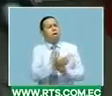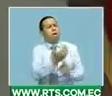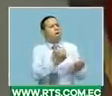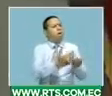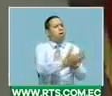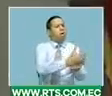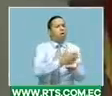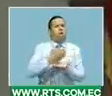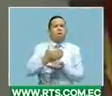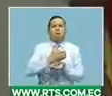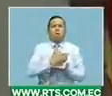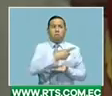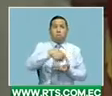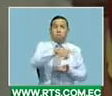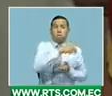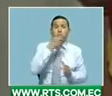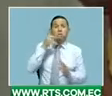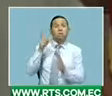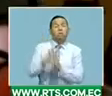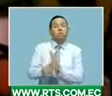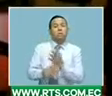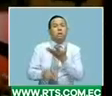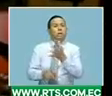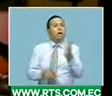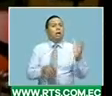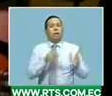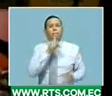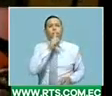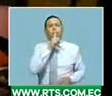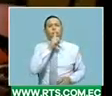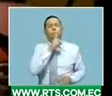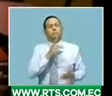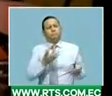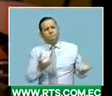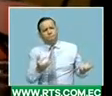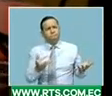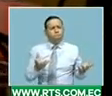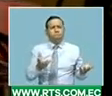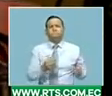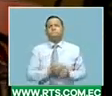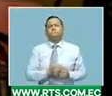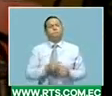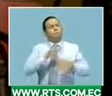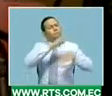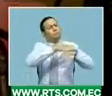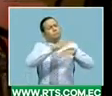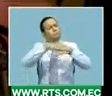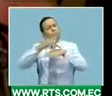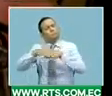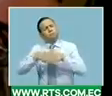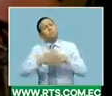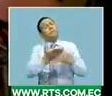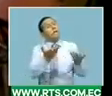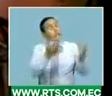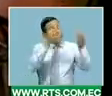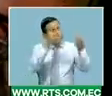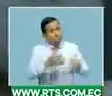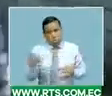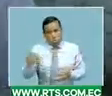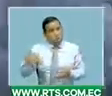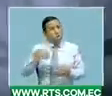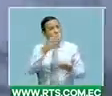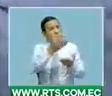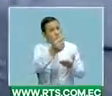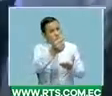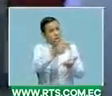de las personas perjudicadas, en este caso los dueños de bares, a quienes hizo un llamado a denunciar este tipo de actos de